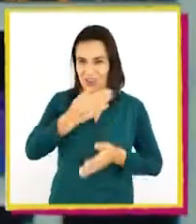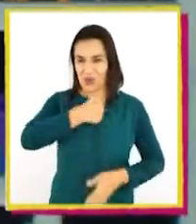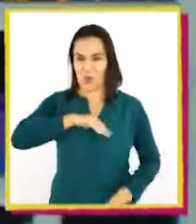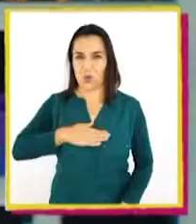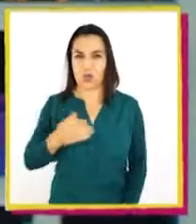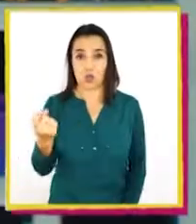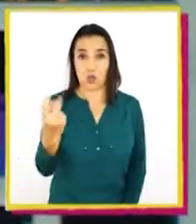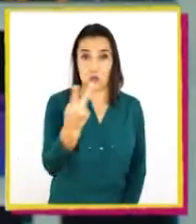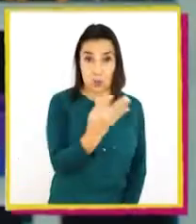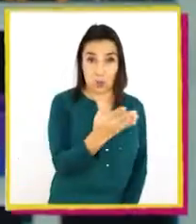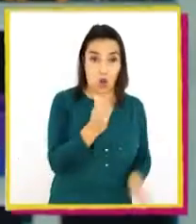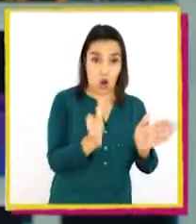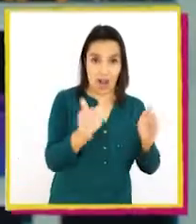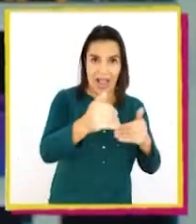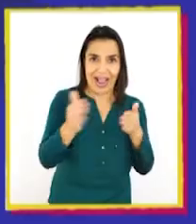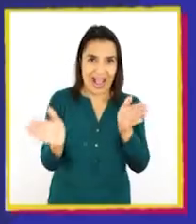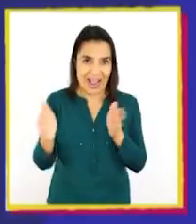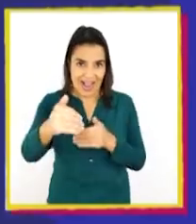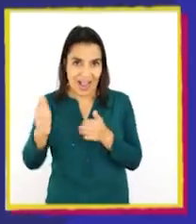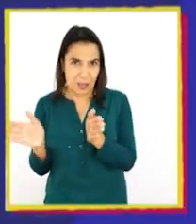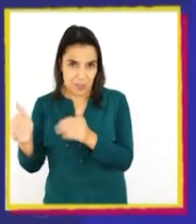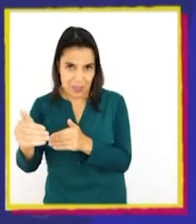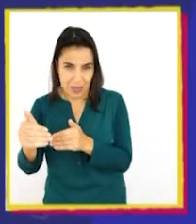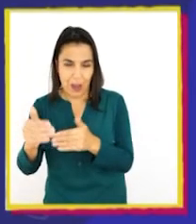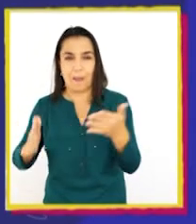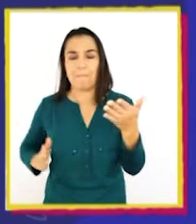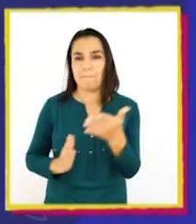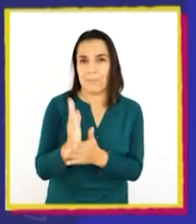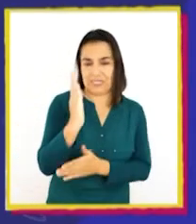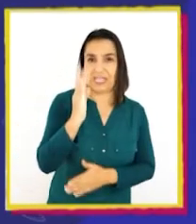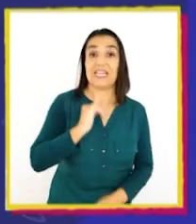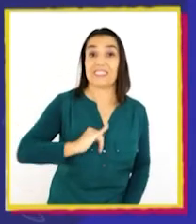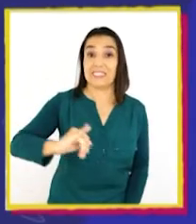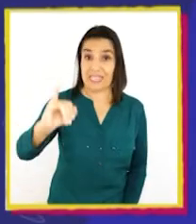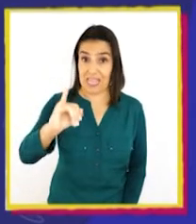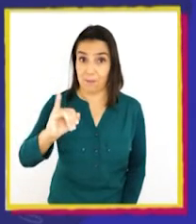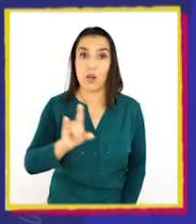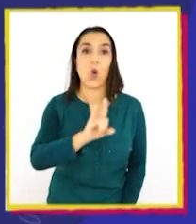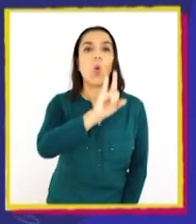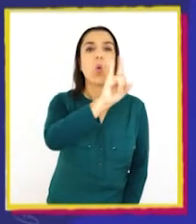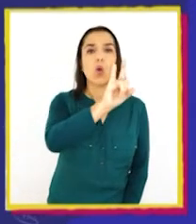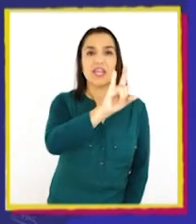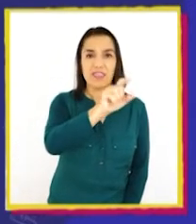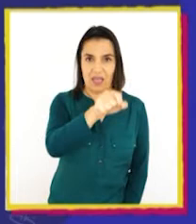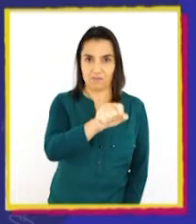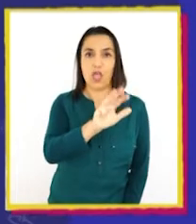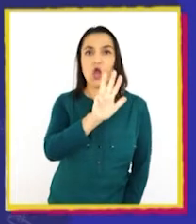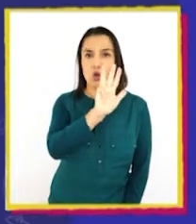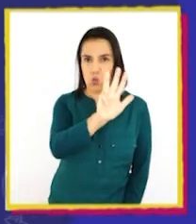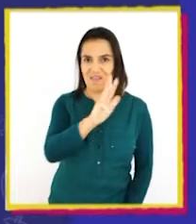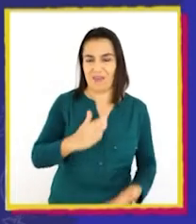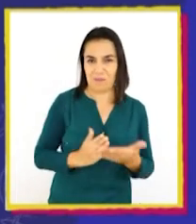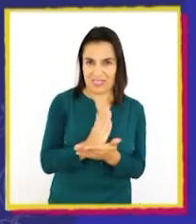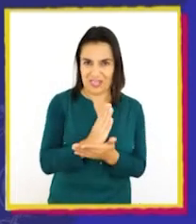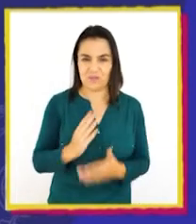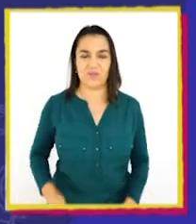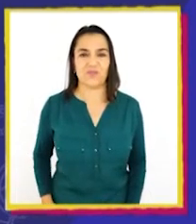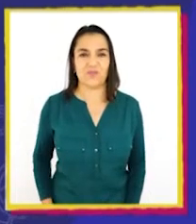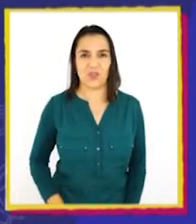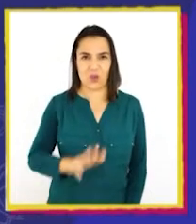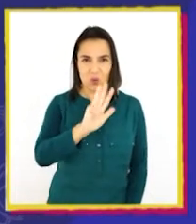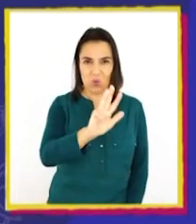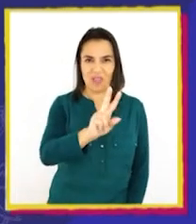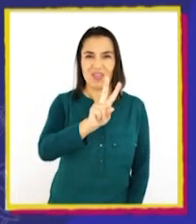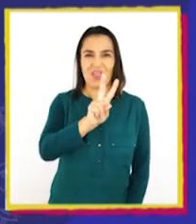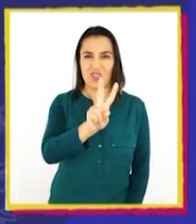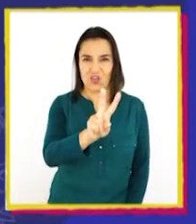nuestro número en cada una de estas cajas. Tenemos que partir siempre por la derecha, es decir, por la unidad que es el 9. ¡Empecemos!